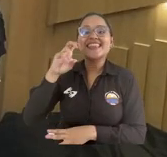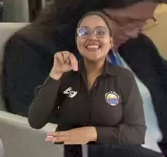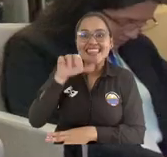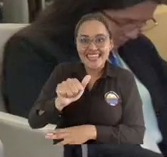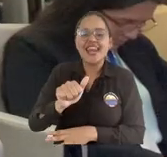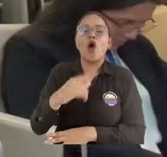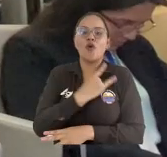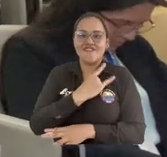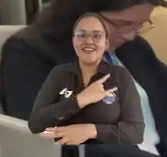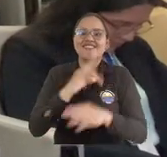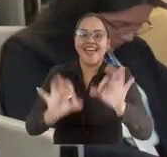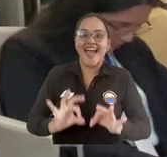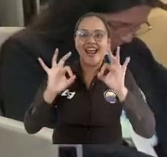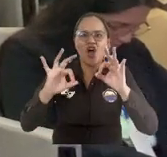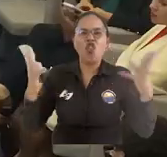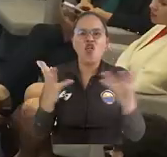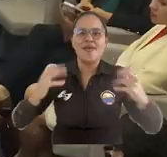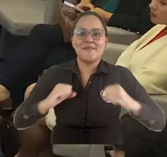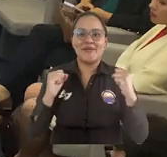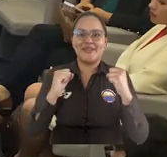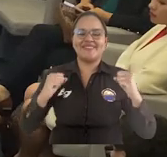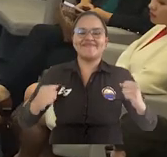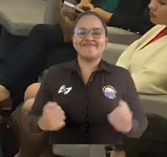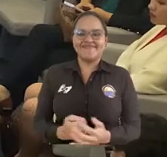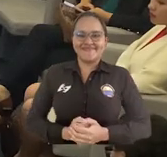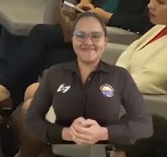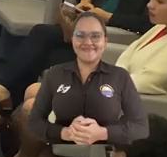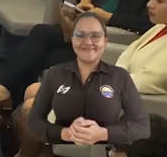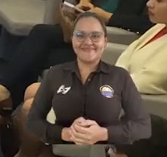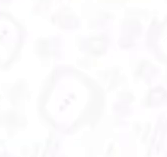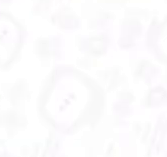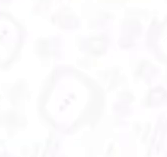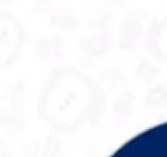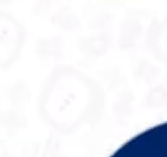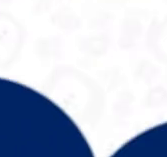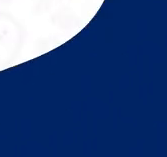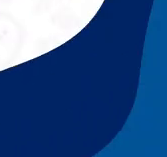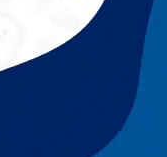Red Andina de Universidades Acreditadas que tuvo lugar en Bogotá.